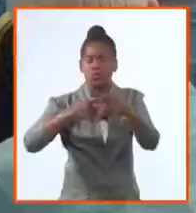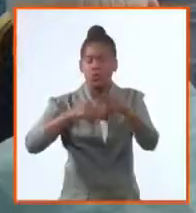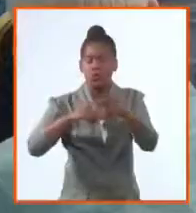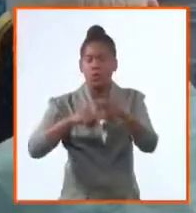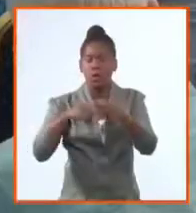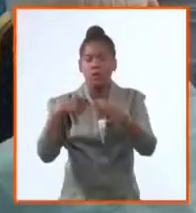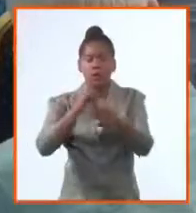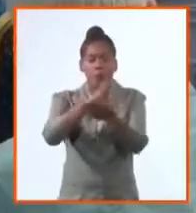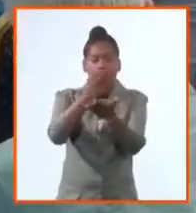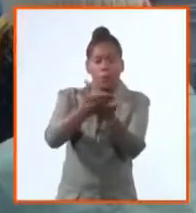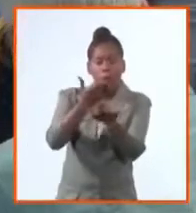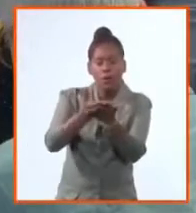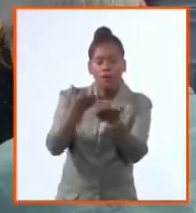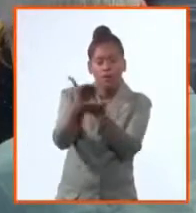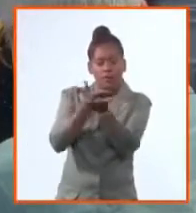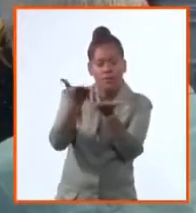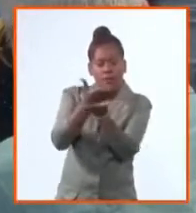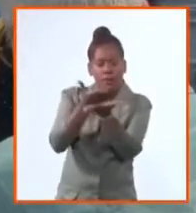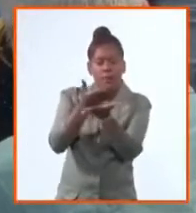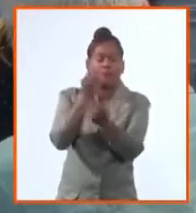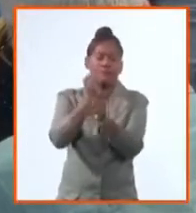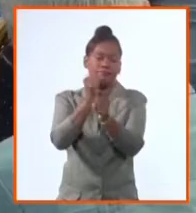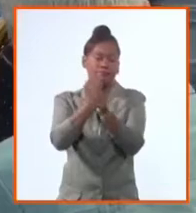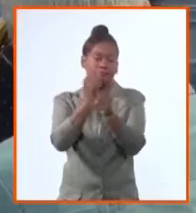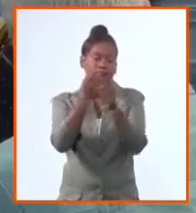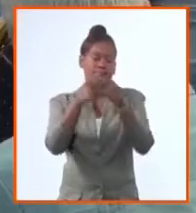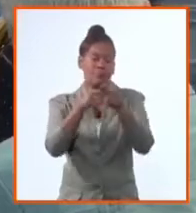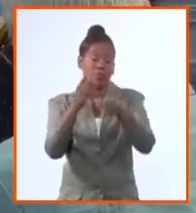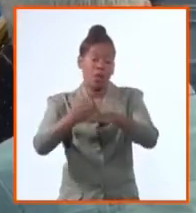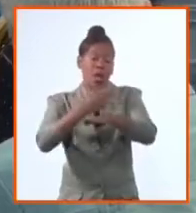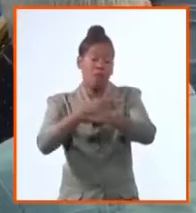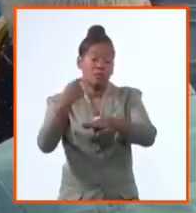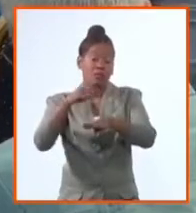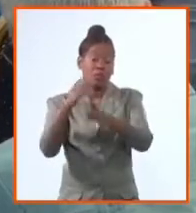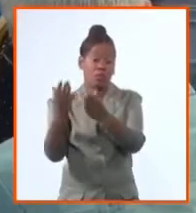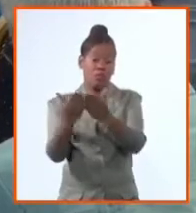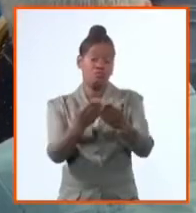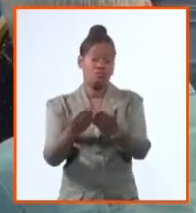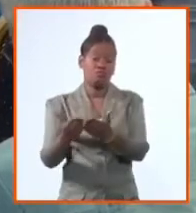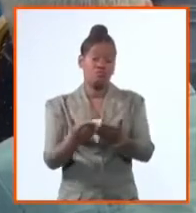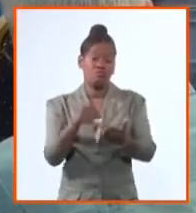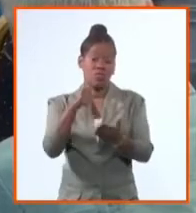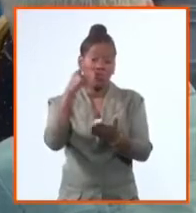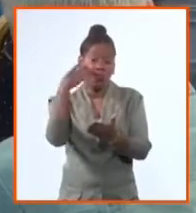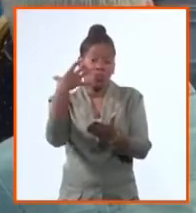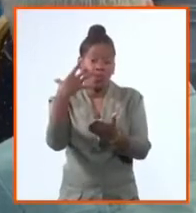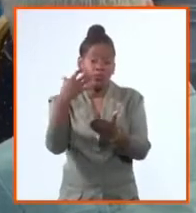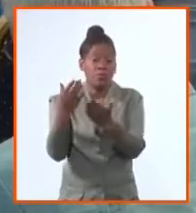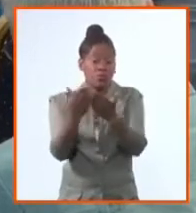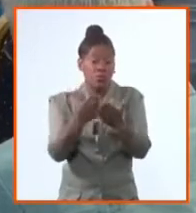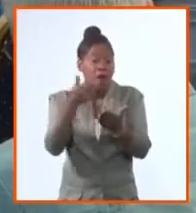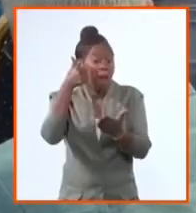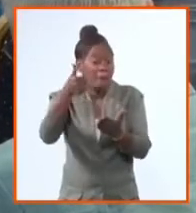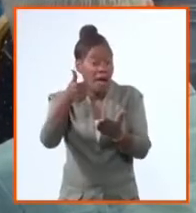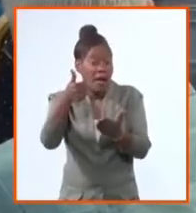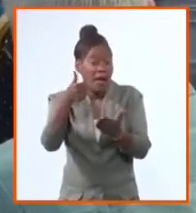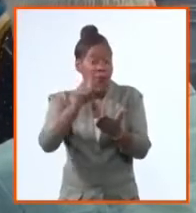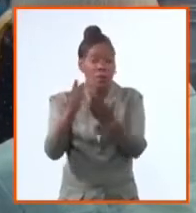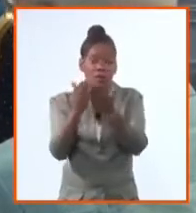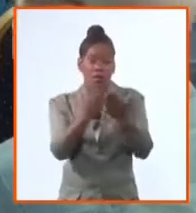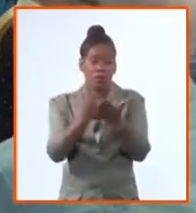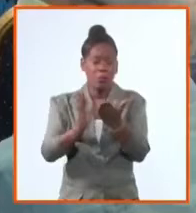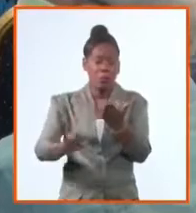proponer. Y para proponer hay que estudiar el tema a profundidad.